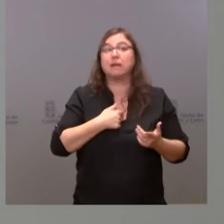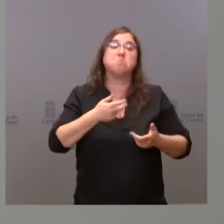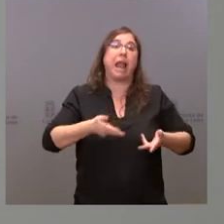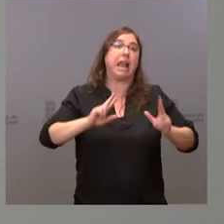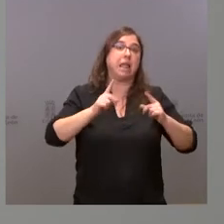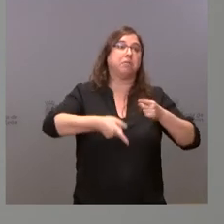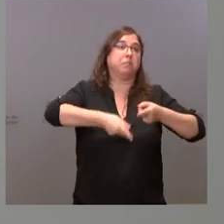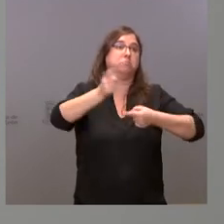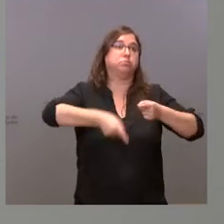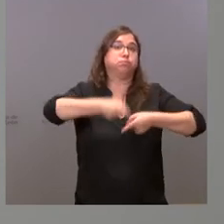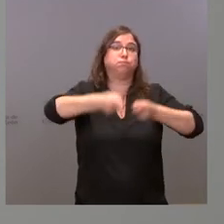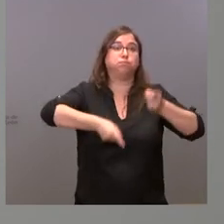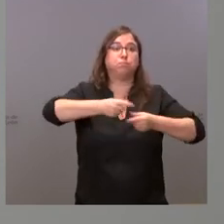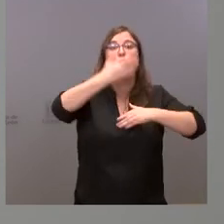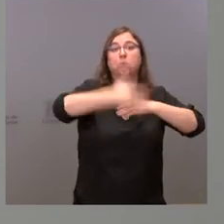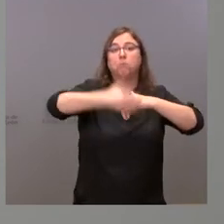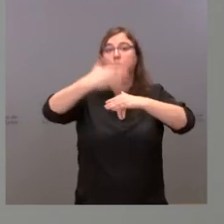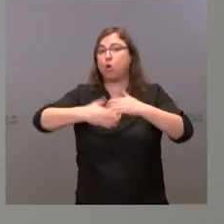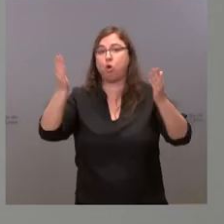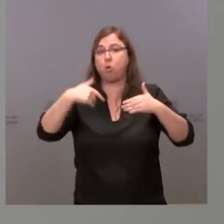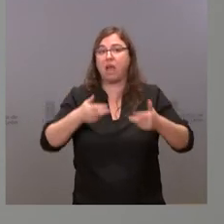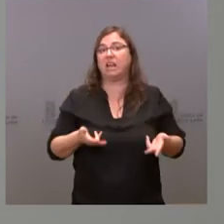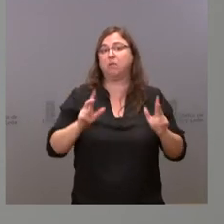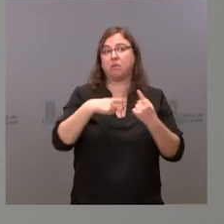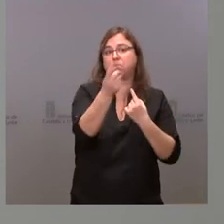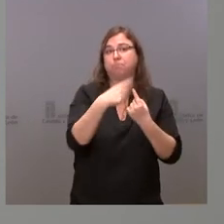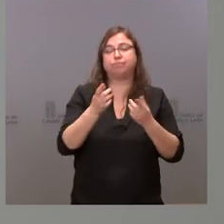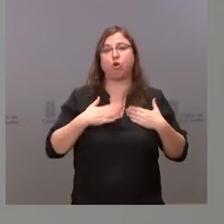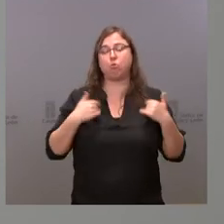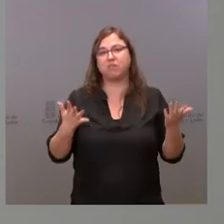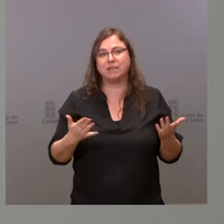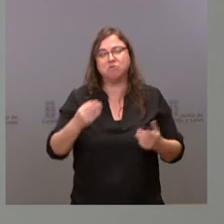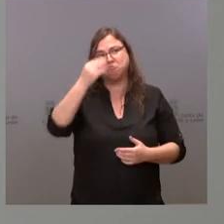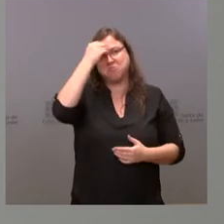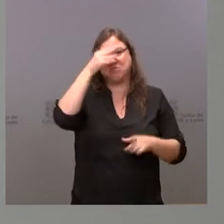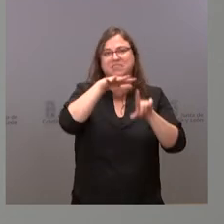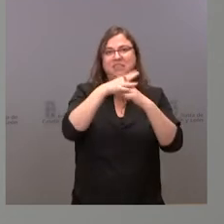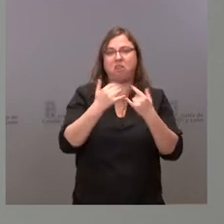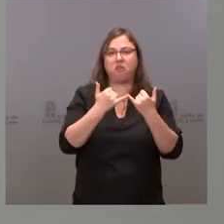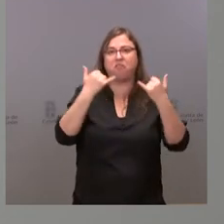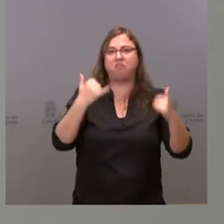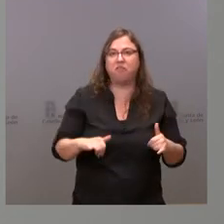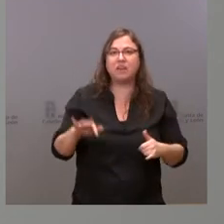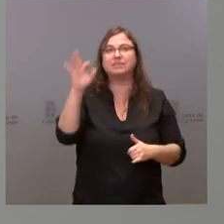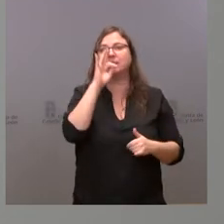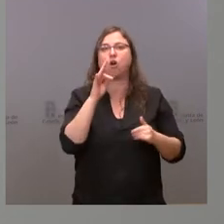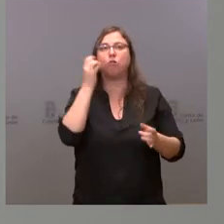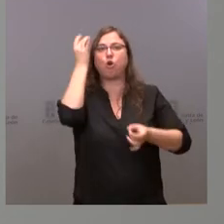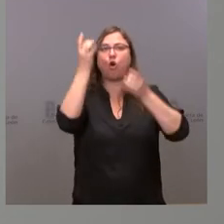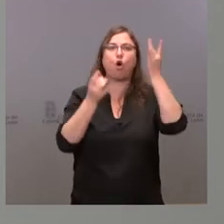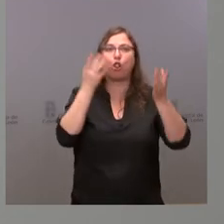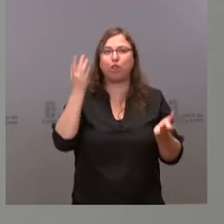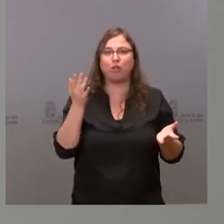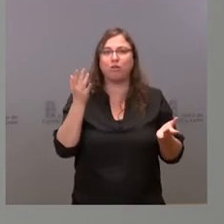evidentemente la gente se puede mover por supuesto en una situación de fiesta o de actividad de ocio hay un